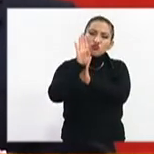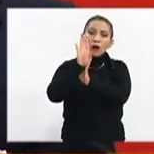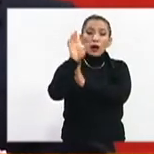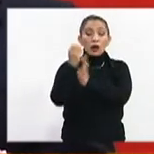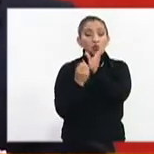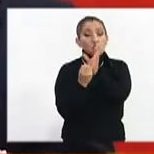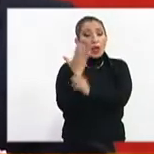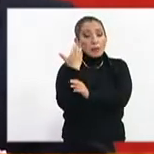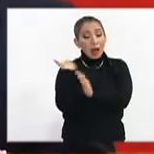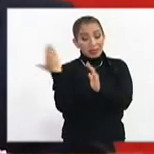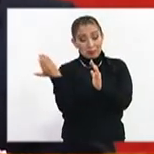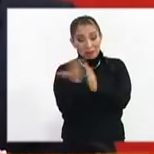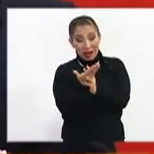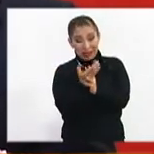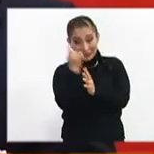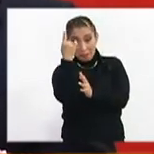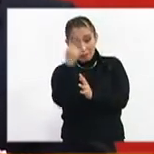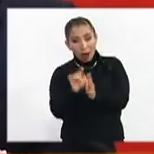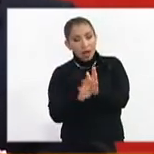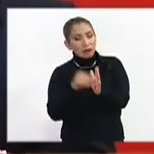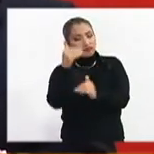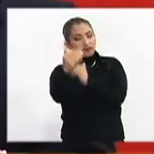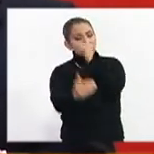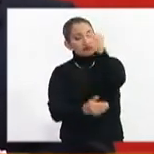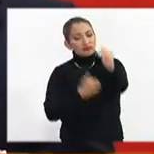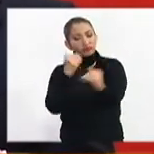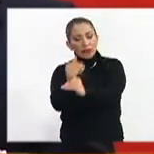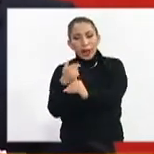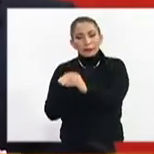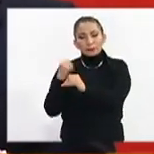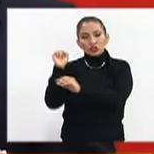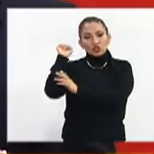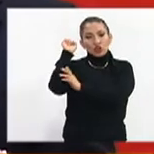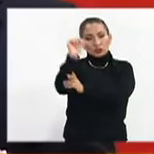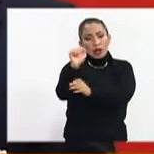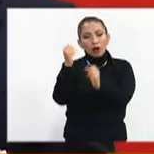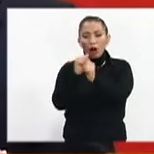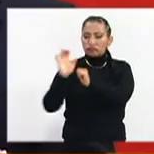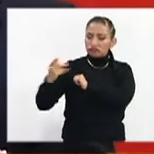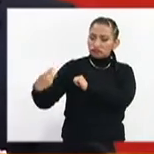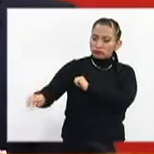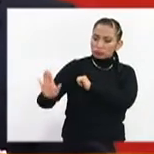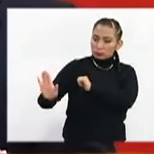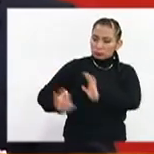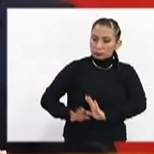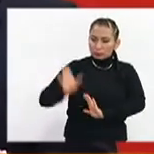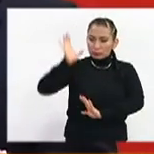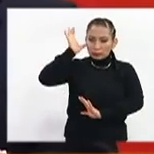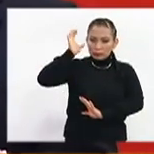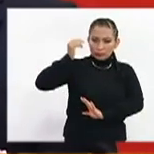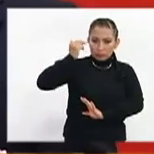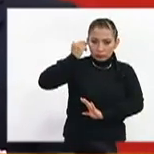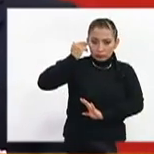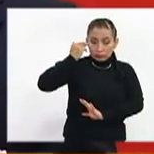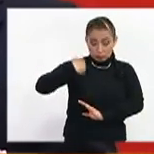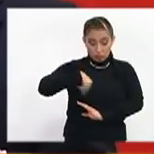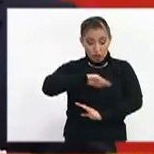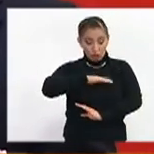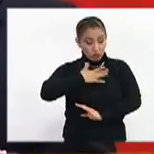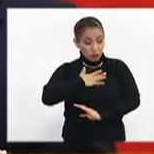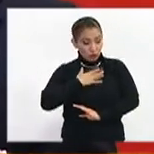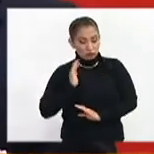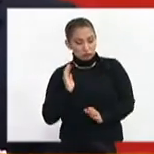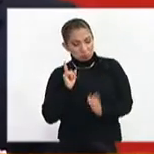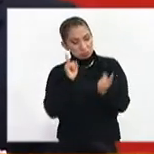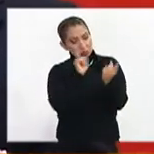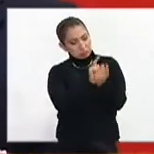una nueva fase para el desarrollo del socialismo con características chinas. Nos hemos